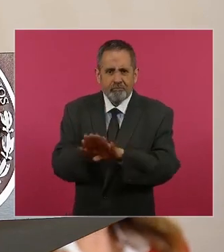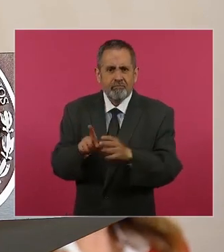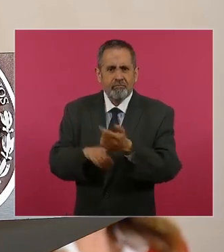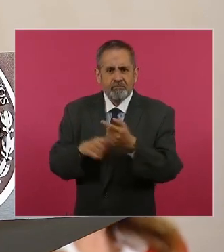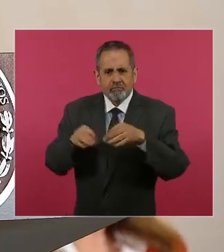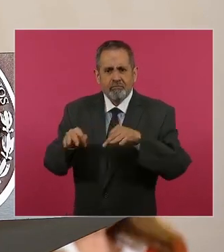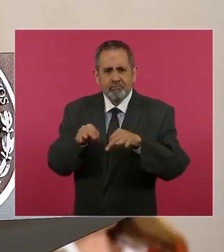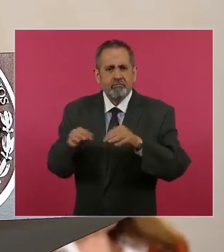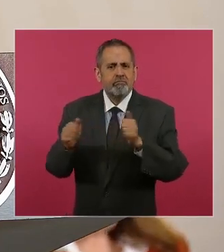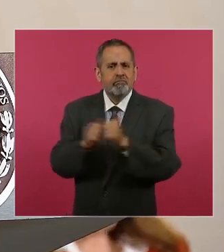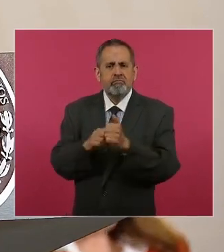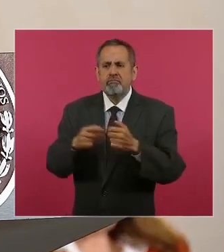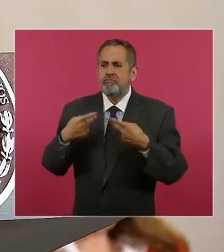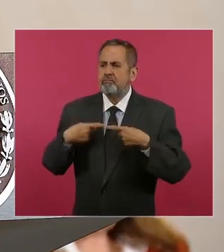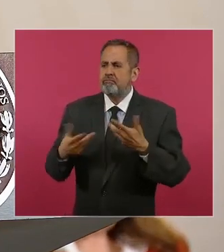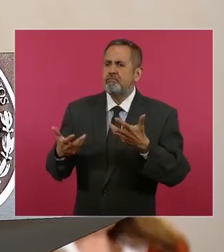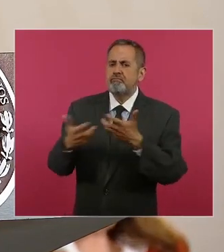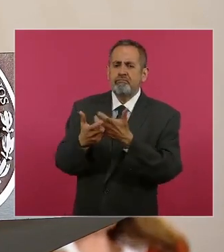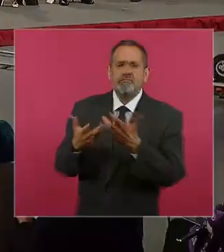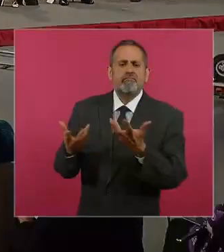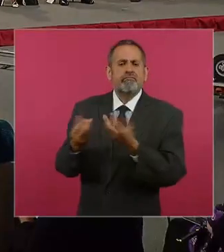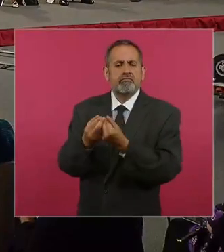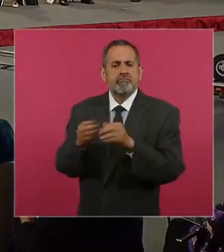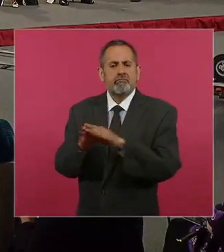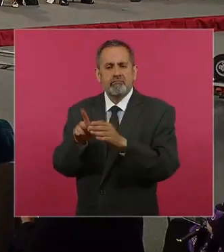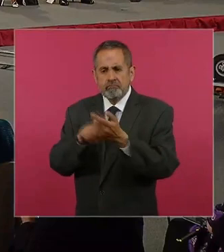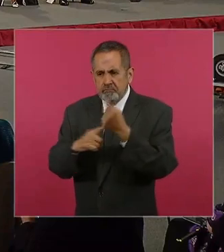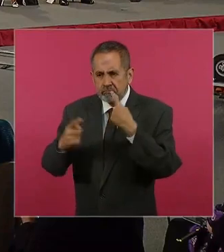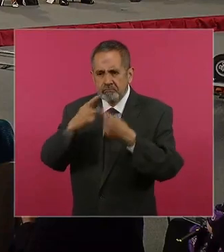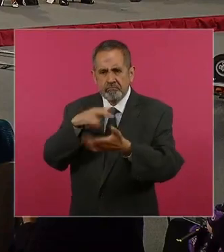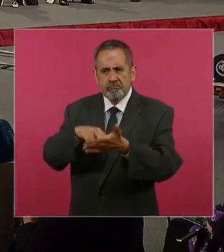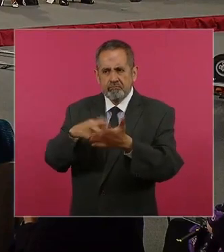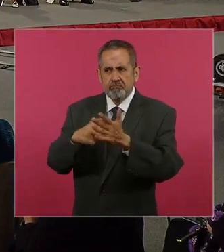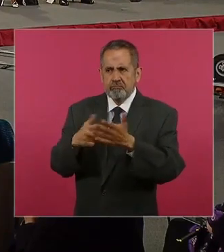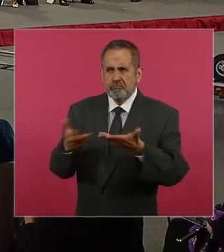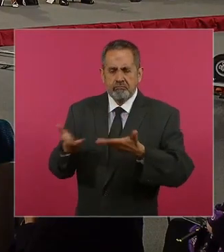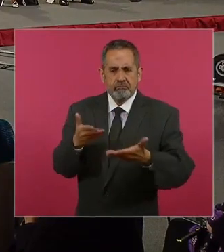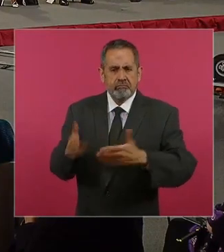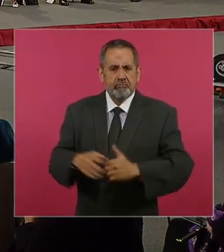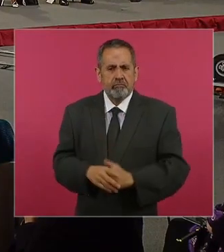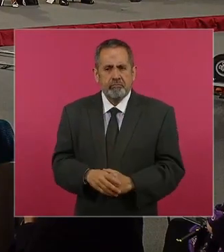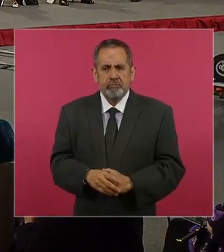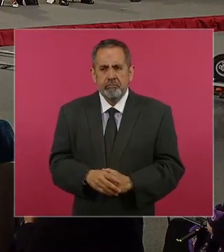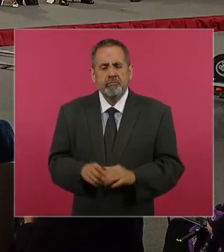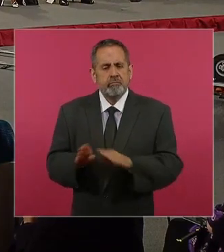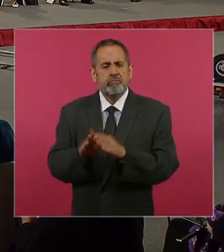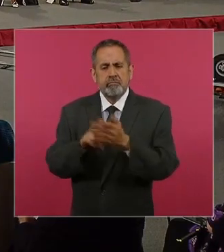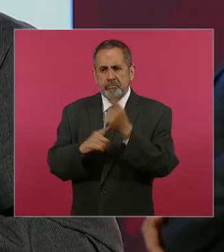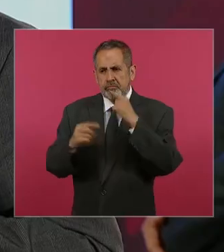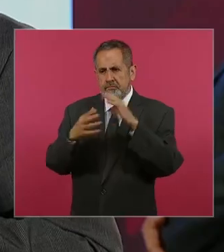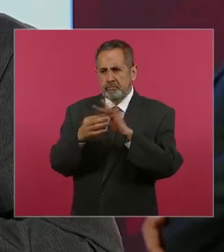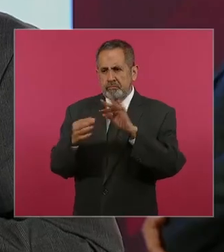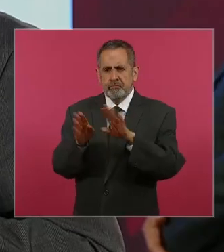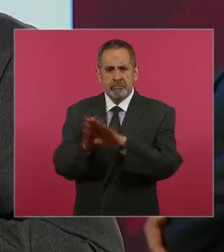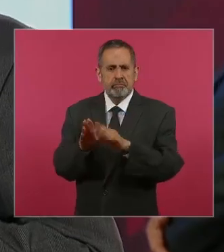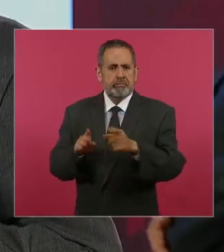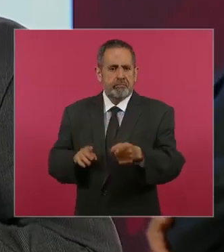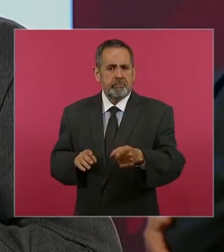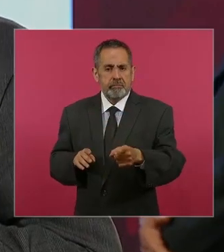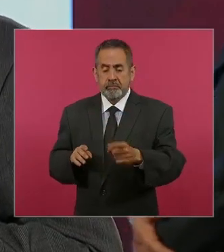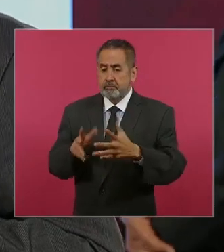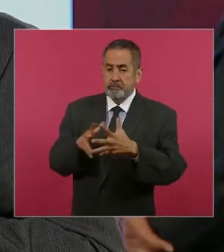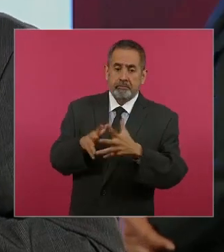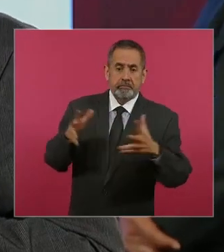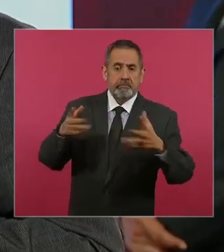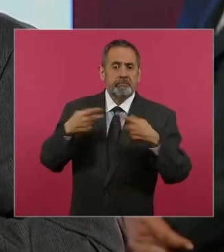trabajar con los constructores soluciones de ingeniería que incorporaron, por ejemplo, esta gran cantidad